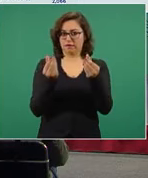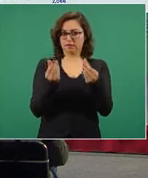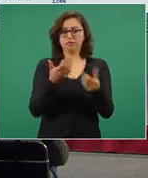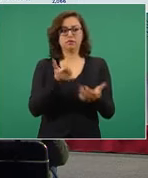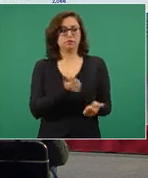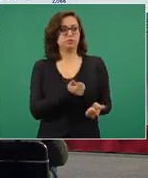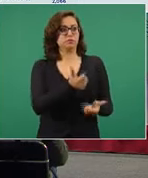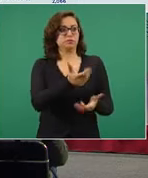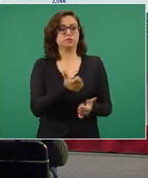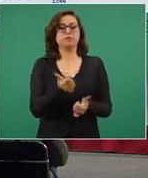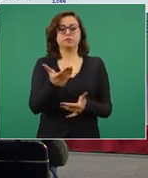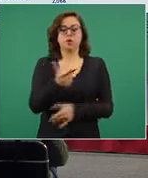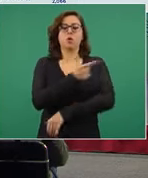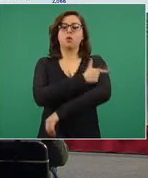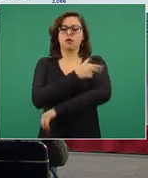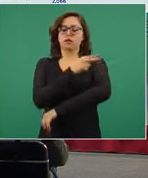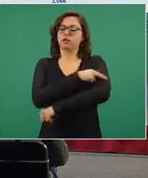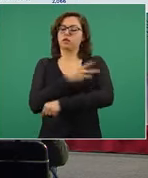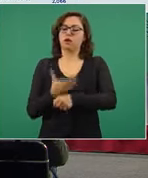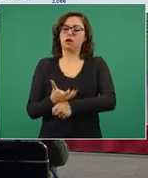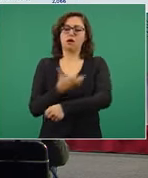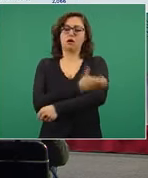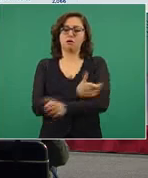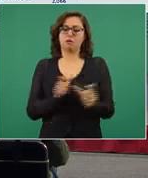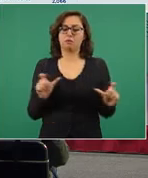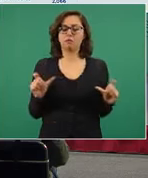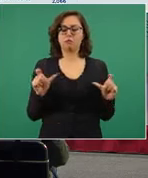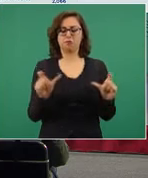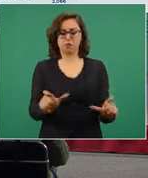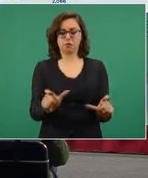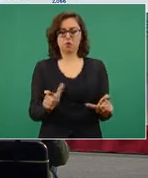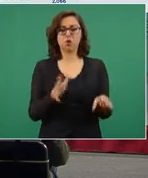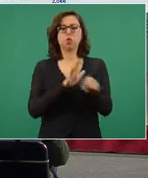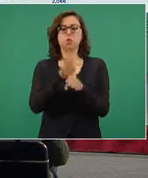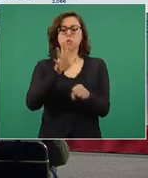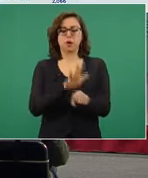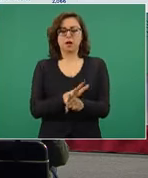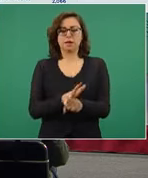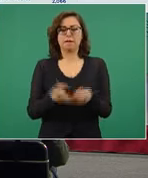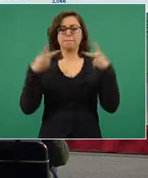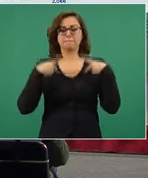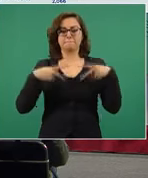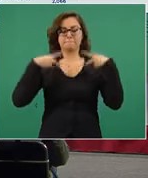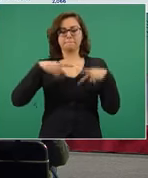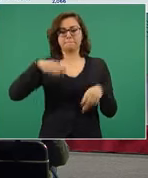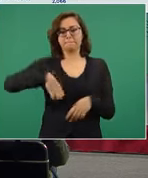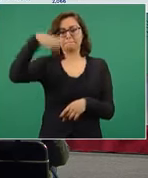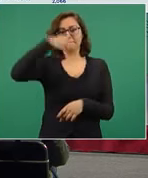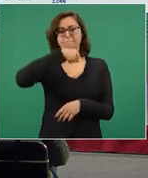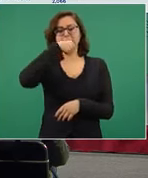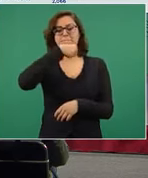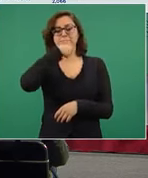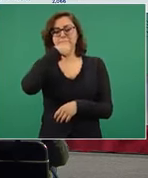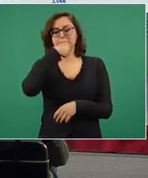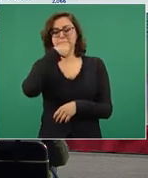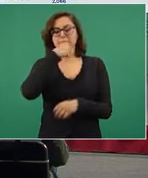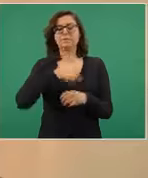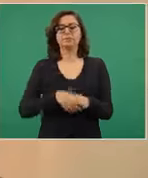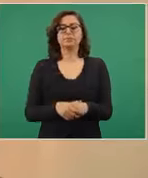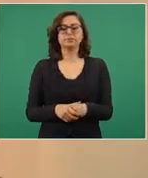los programas son principalmente la pensión para adultos mayores, el número de beneficiados,